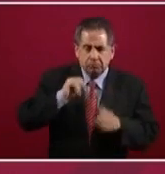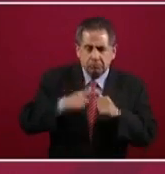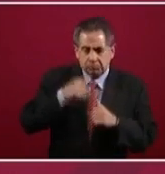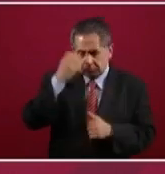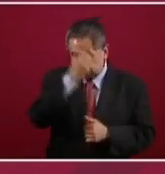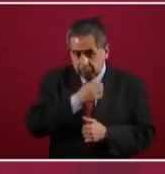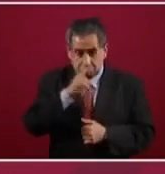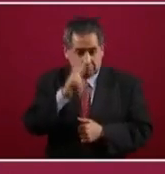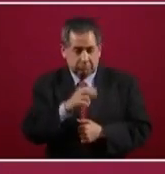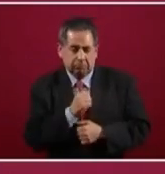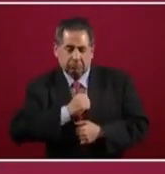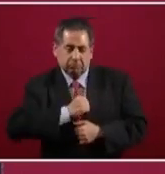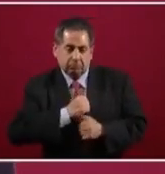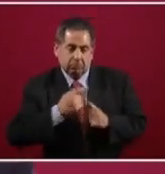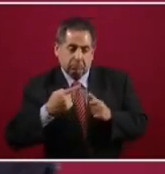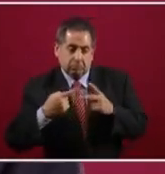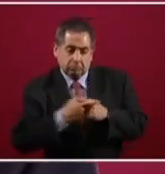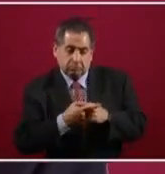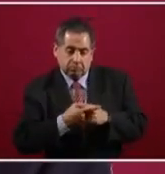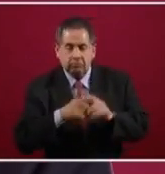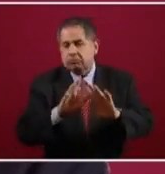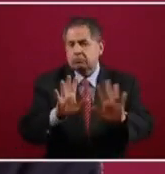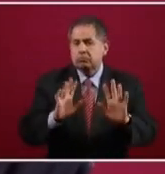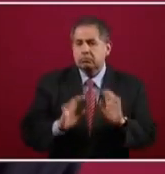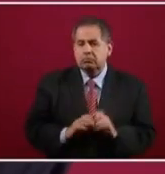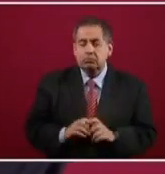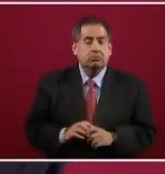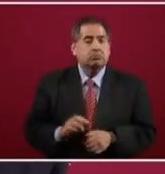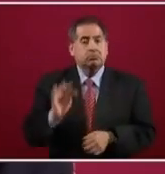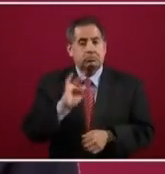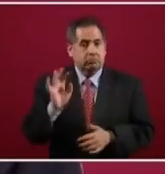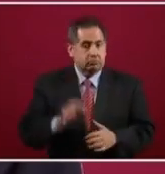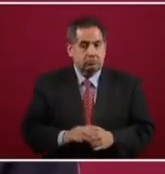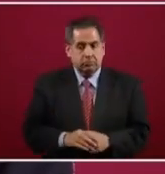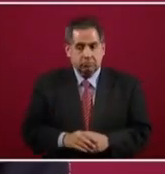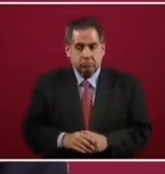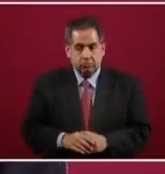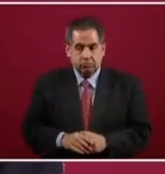si realmente existe un conflicto de interés, porque